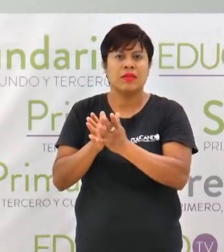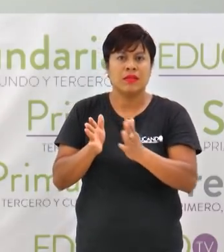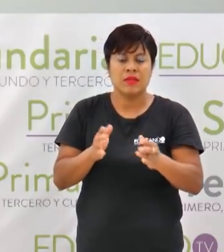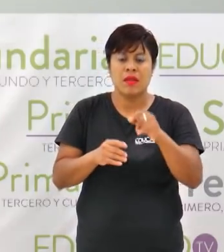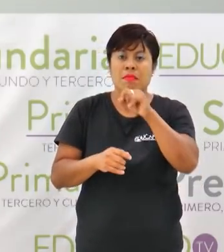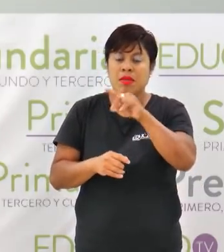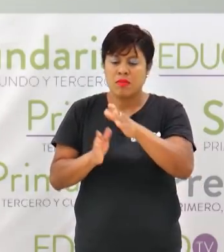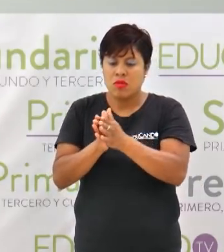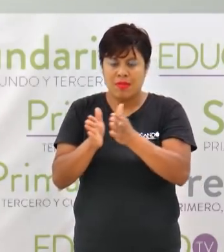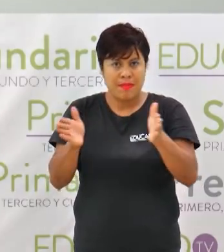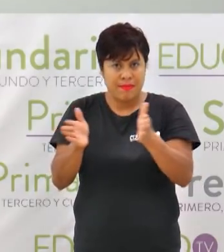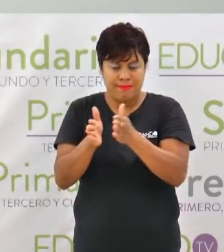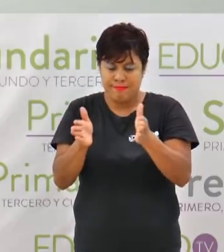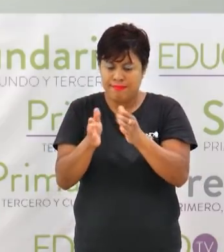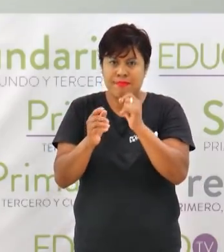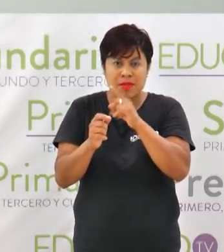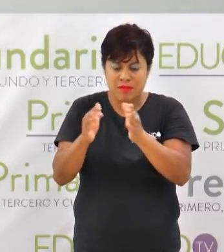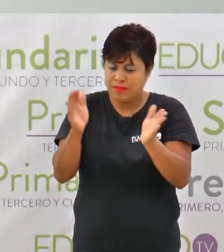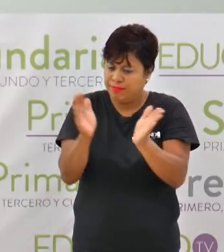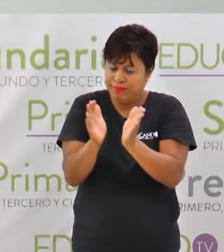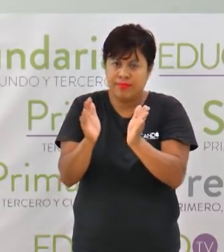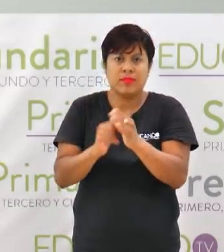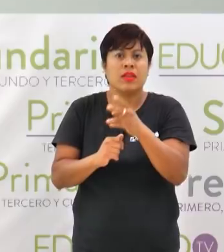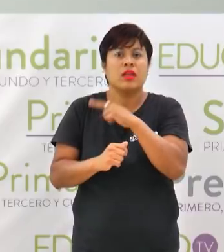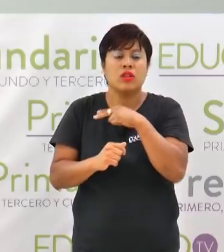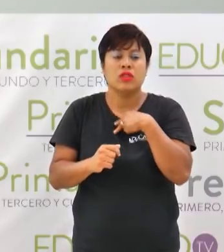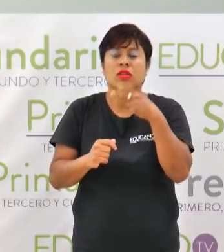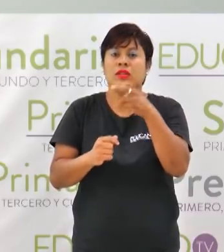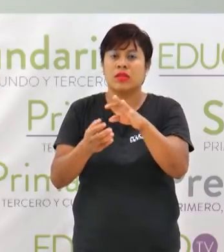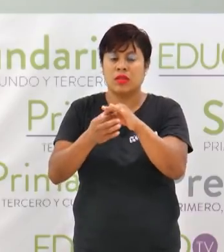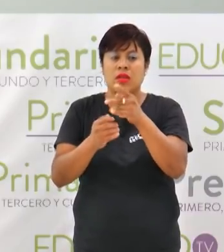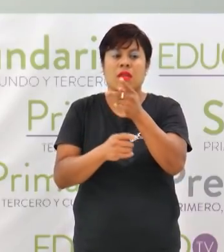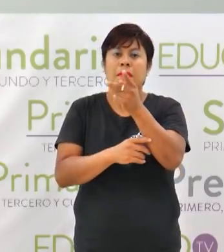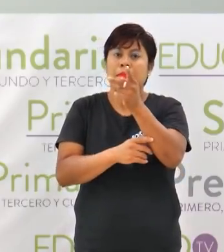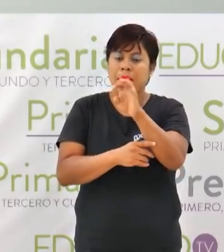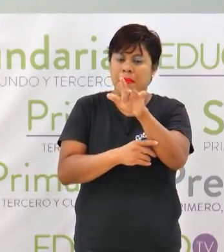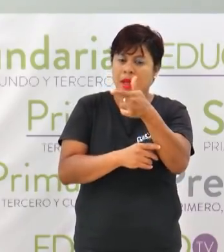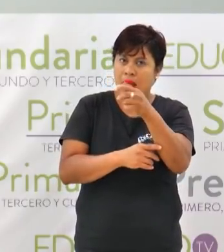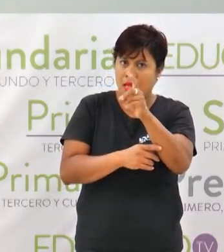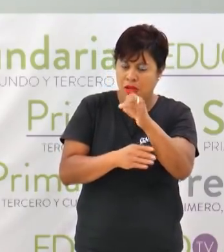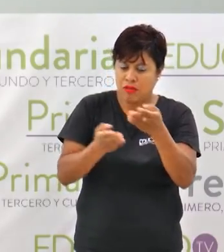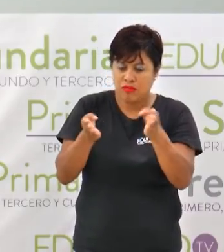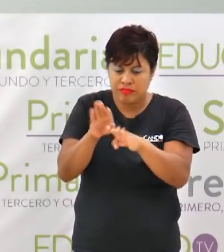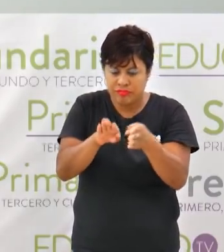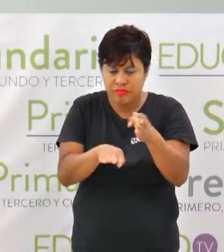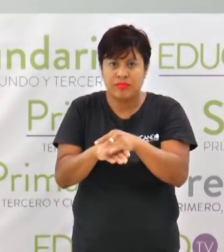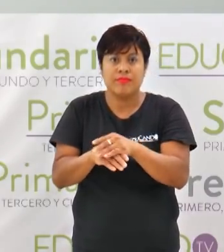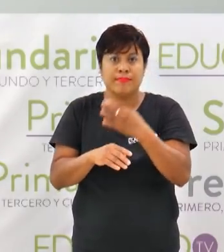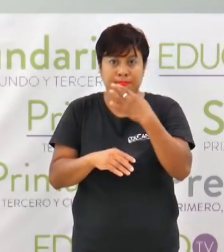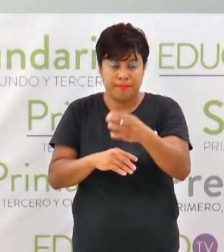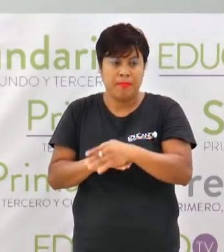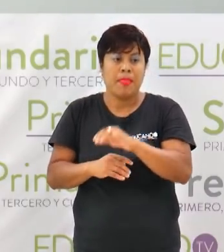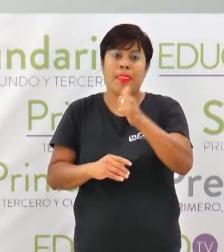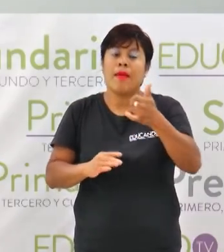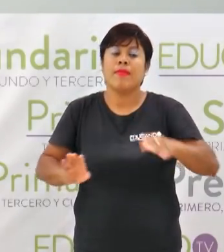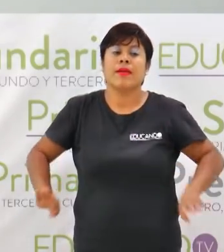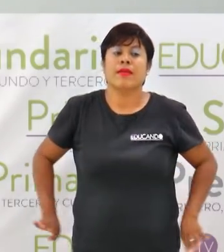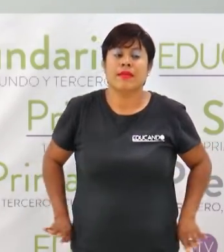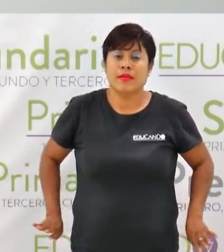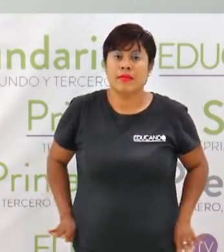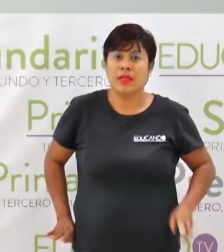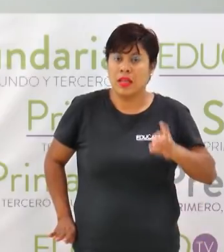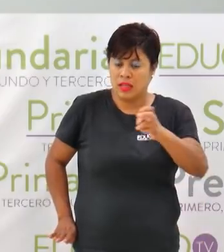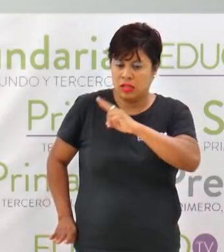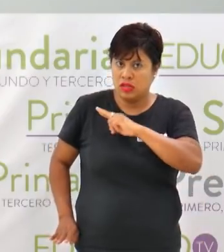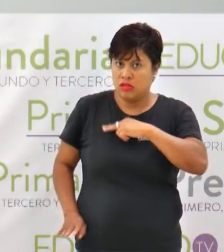un mismo tamaño y hacemos referencia a los tipos de plegado. Bien, la siguiente característica, y hasta ahí